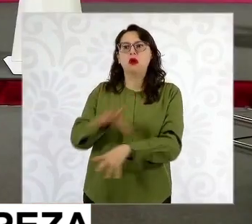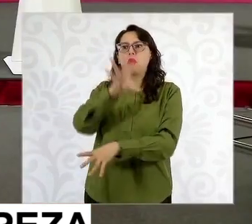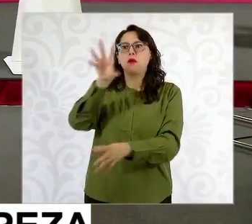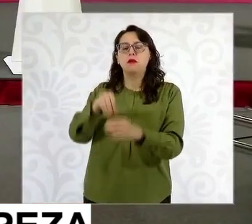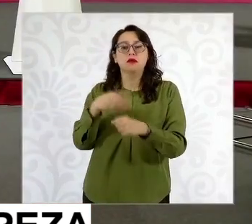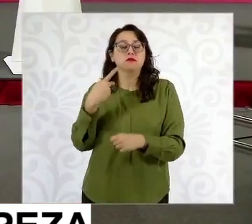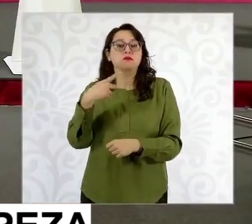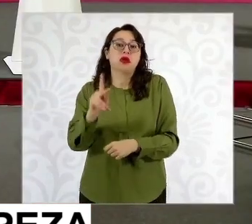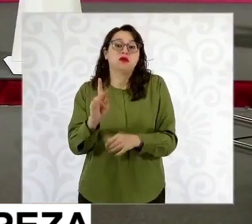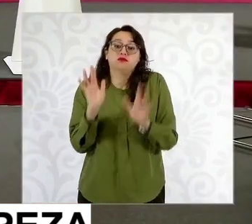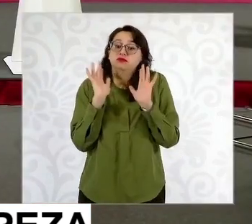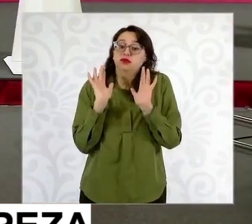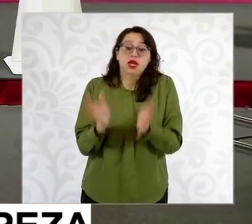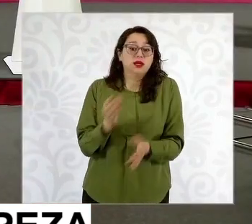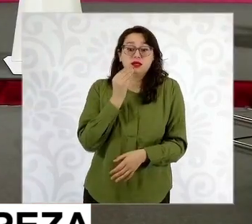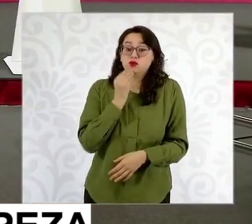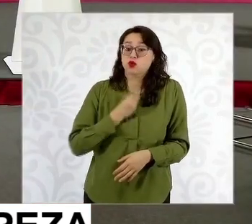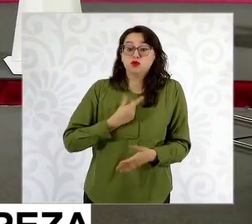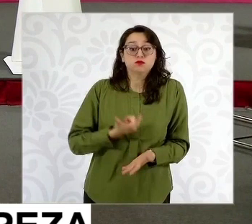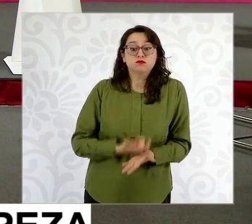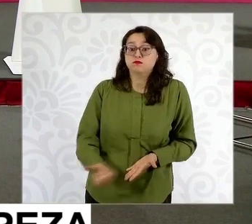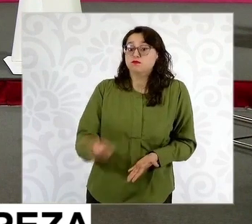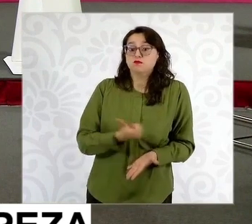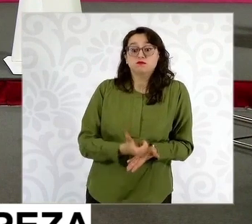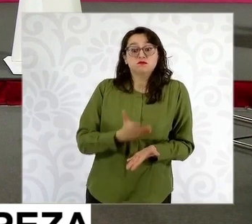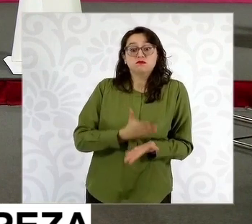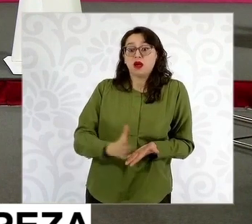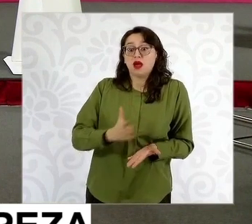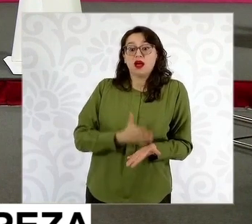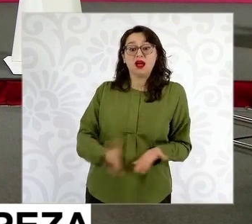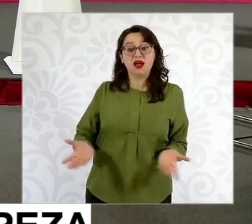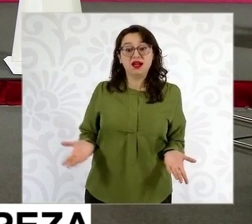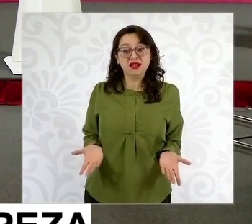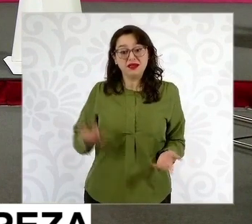está en estos fondos.